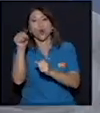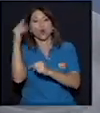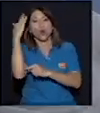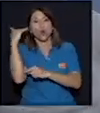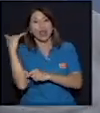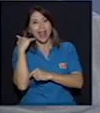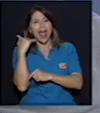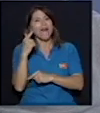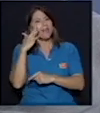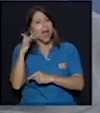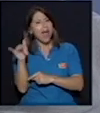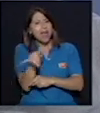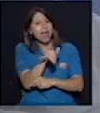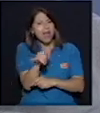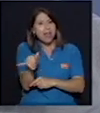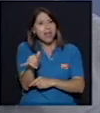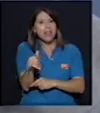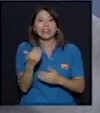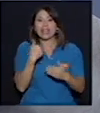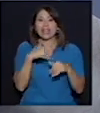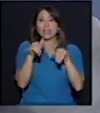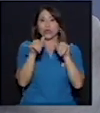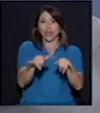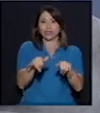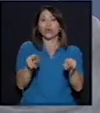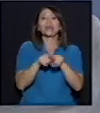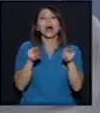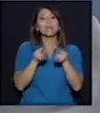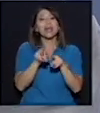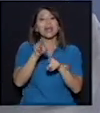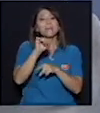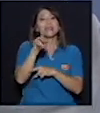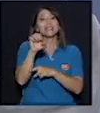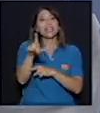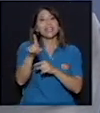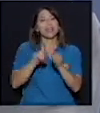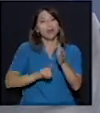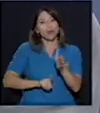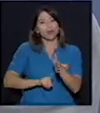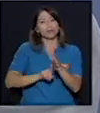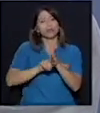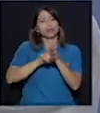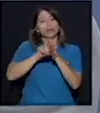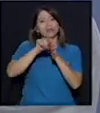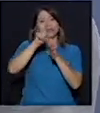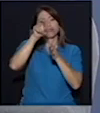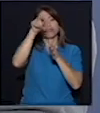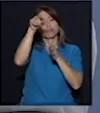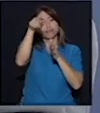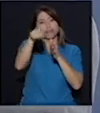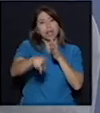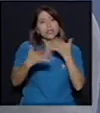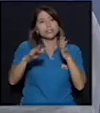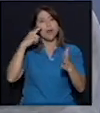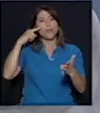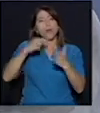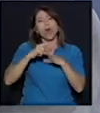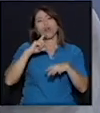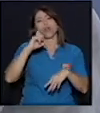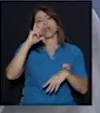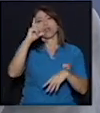Teniendo esto y teniendo los misiles, que ya están probados también, que tienen un alcance intercontinental, Norcorea